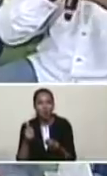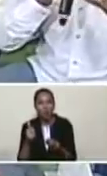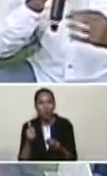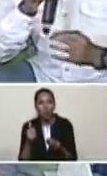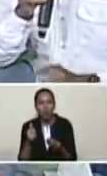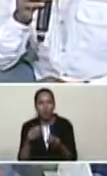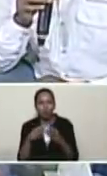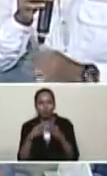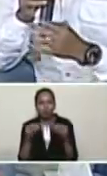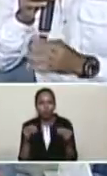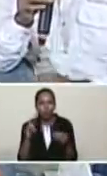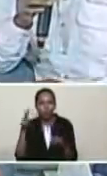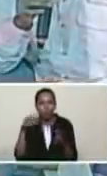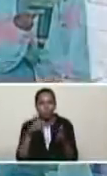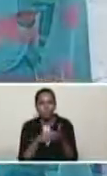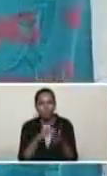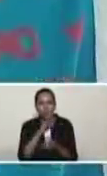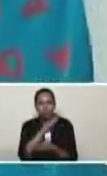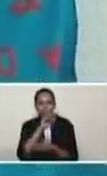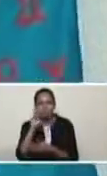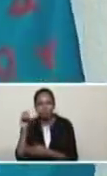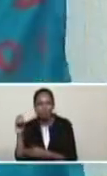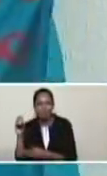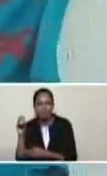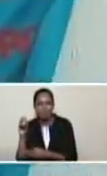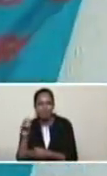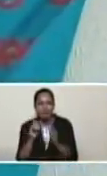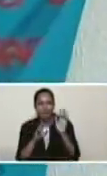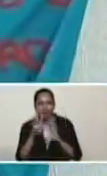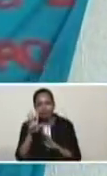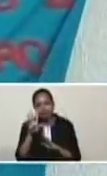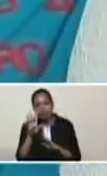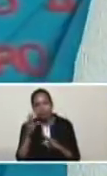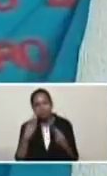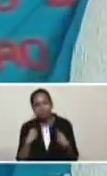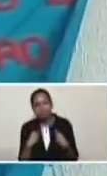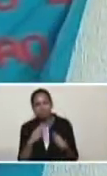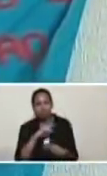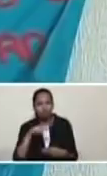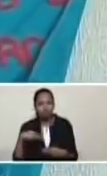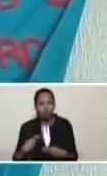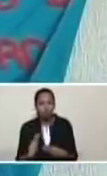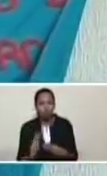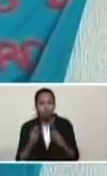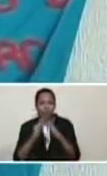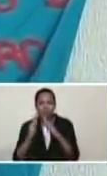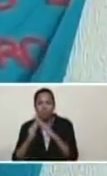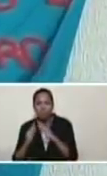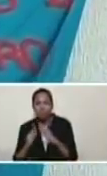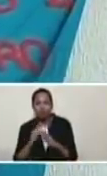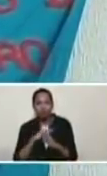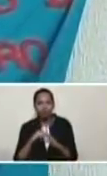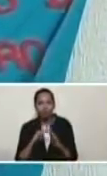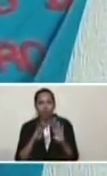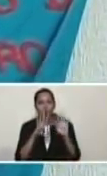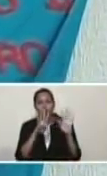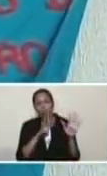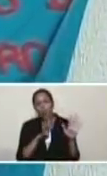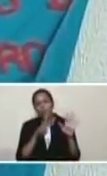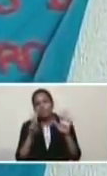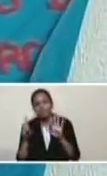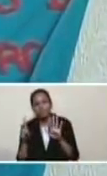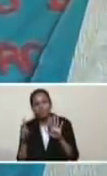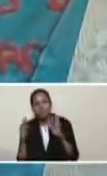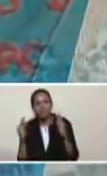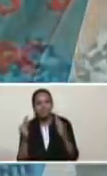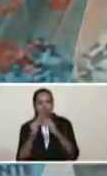proyectadas 2.415 viviendas. Estamos entregando actualmente 96 viviendas. 96